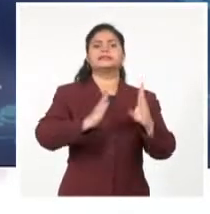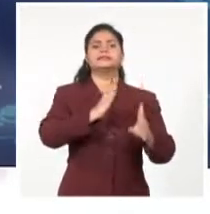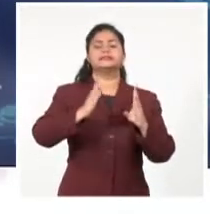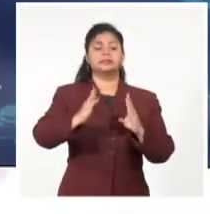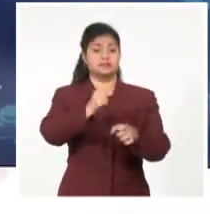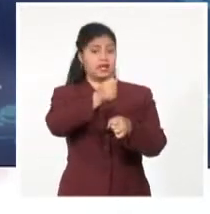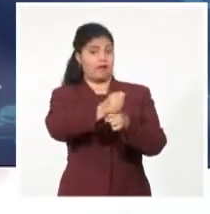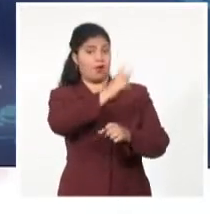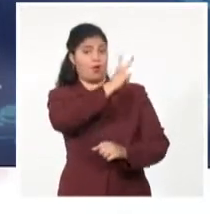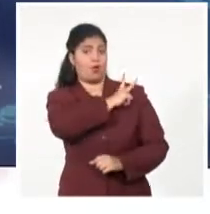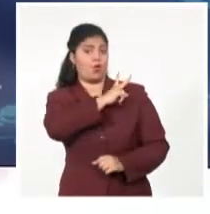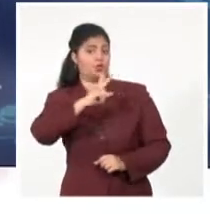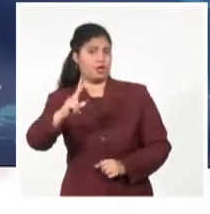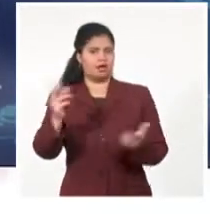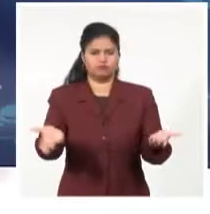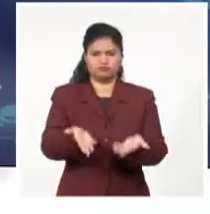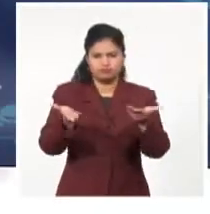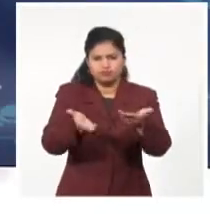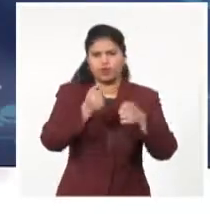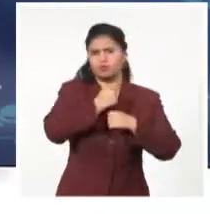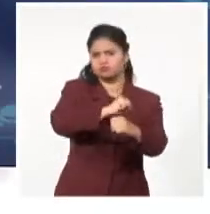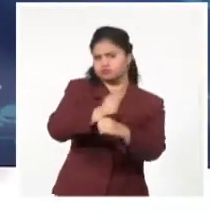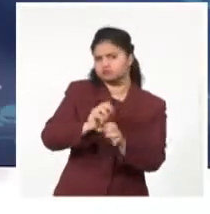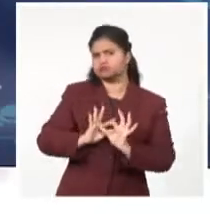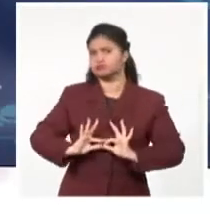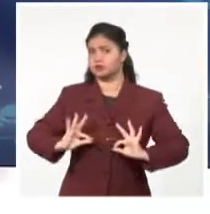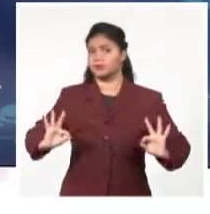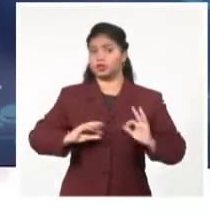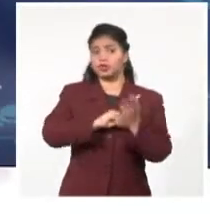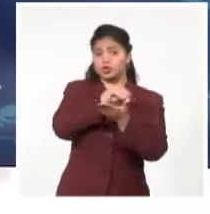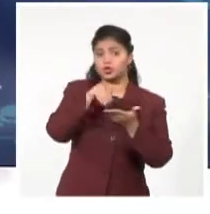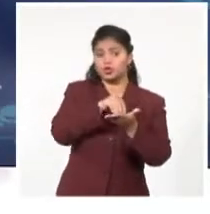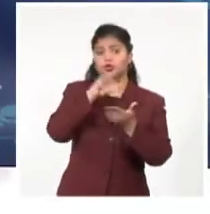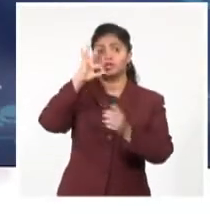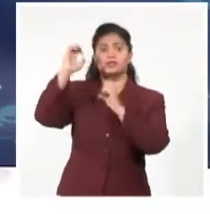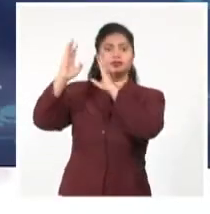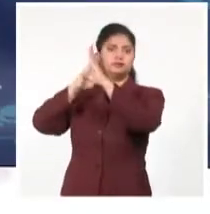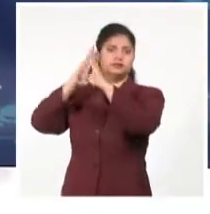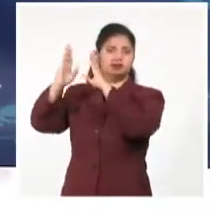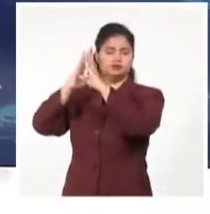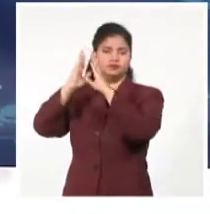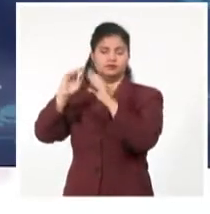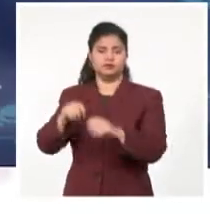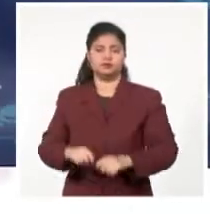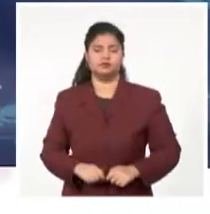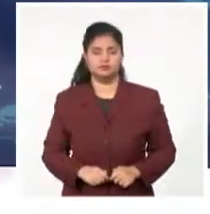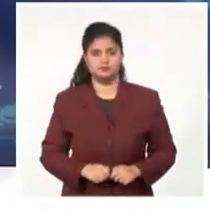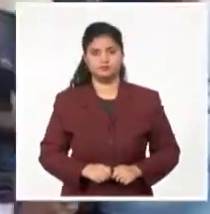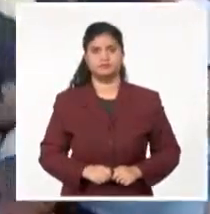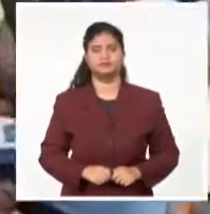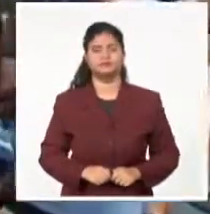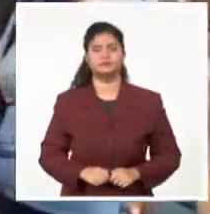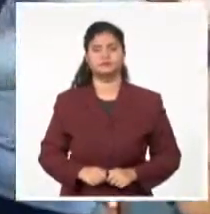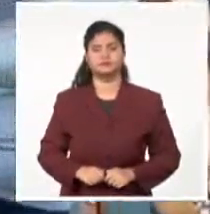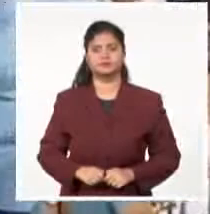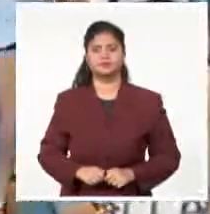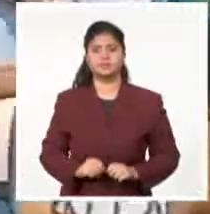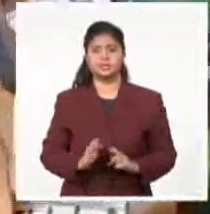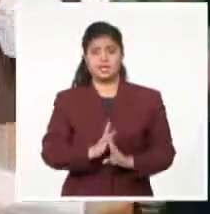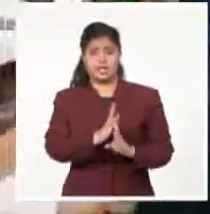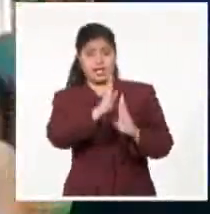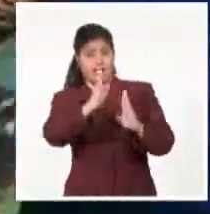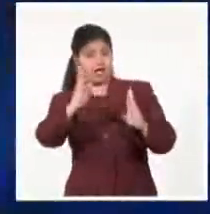parte de las labores de recuperación que tienen lugar en el occidente del país tras el paso del huracán Ian. Hasta la comunidad Juan de